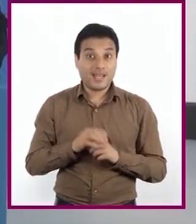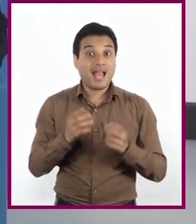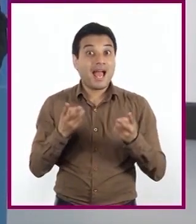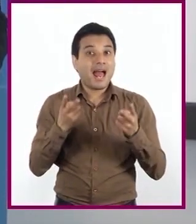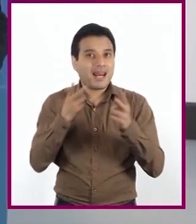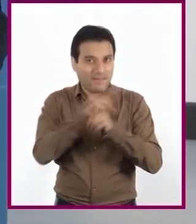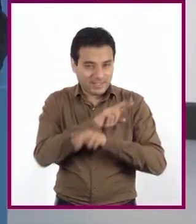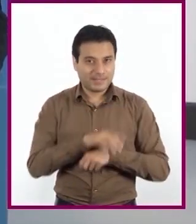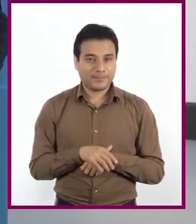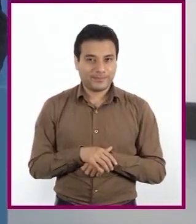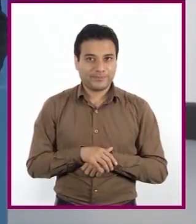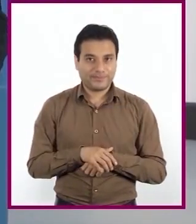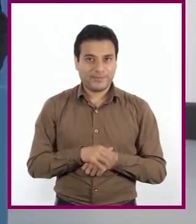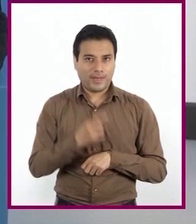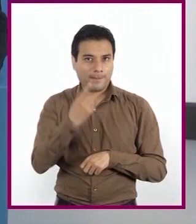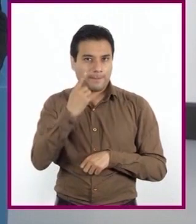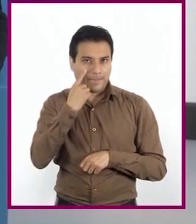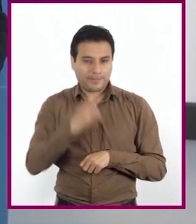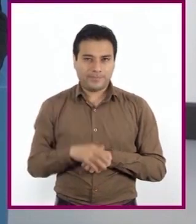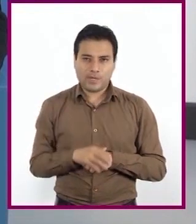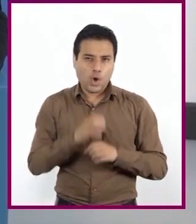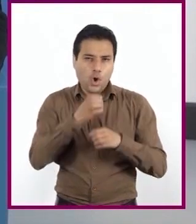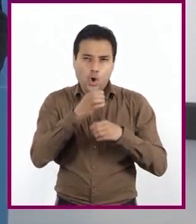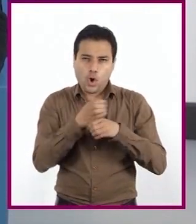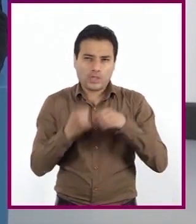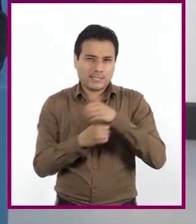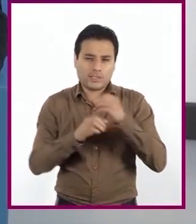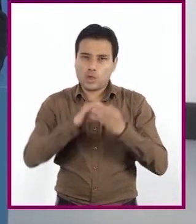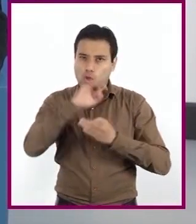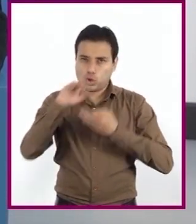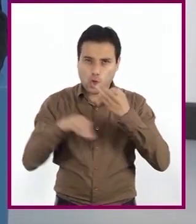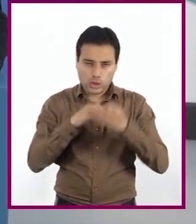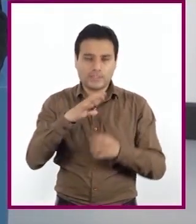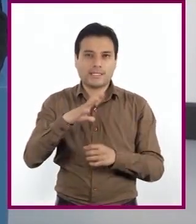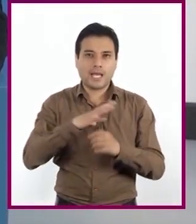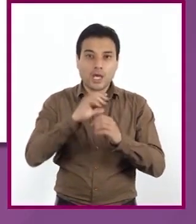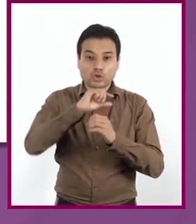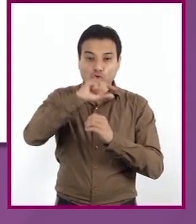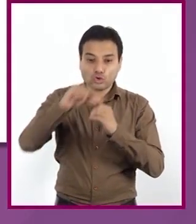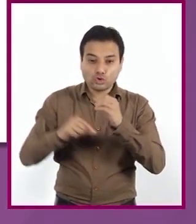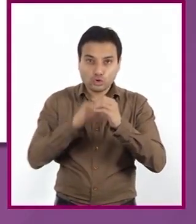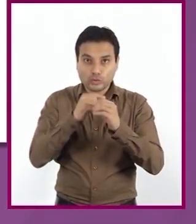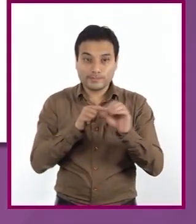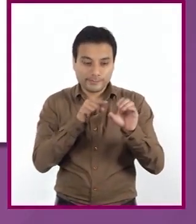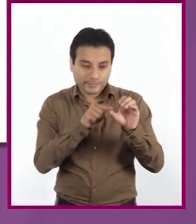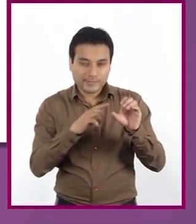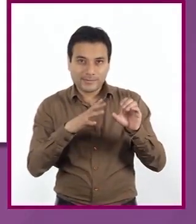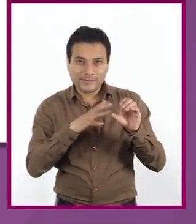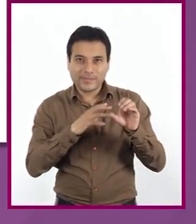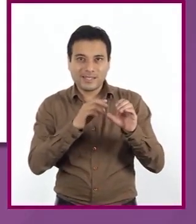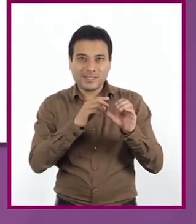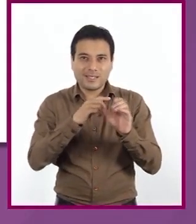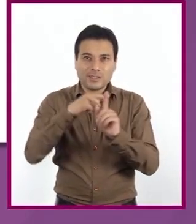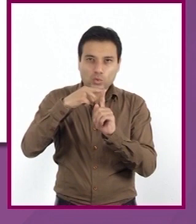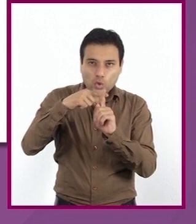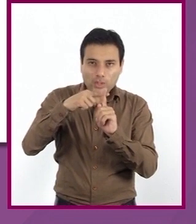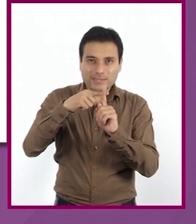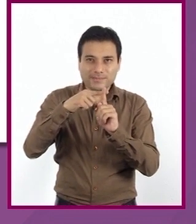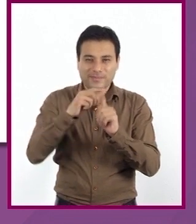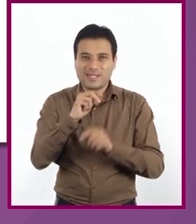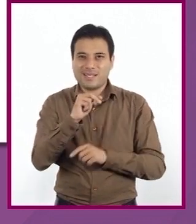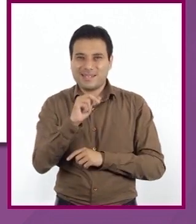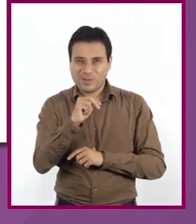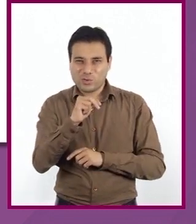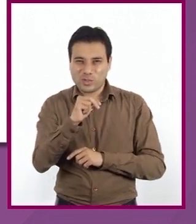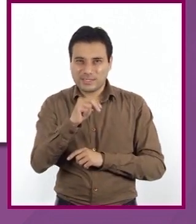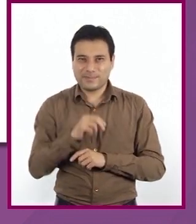revés. Toda la materia está hecha de átomos y todos los átomos tienen en su núcleo protones y neutrones. Los protones